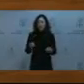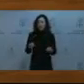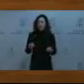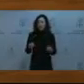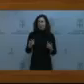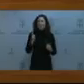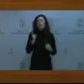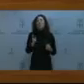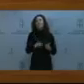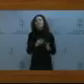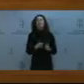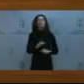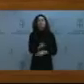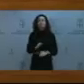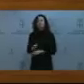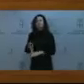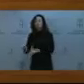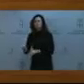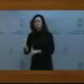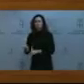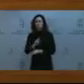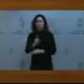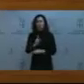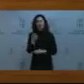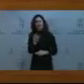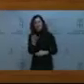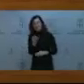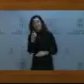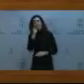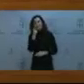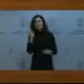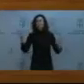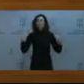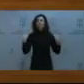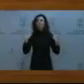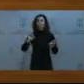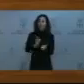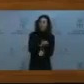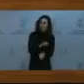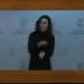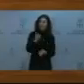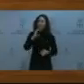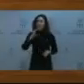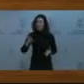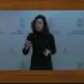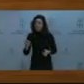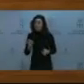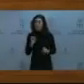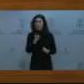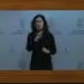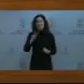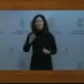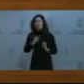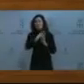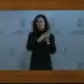contemplasen instrumentos financieros y fiscales como los préstamos a través del ICO, como el IVA reducido a la rehabilitación, las desgravaciones fiscales en